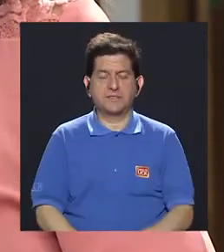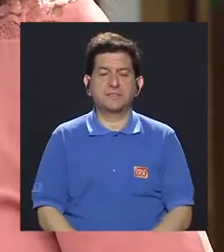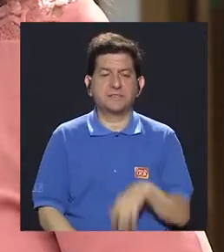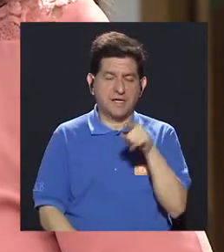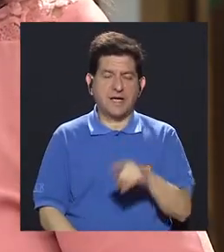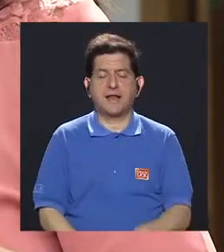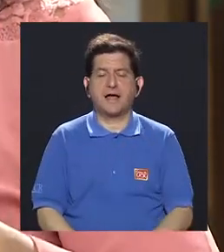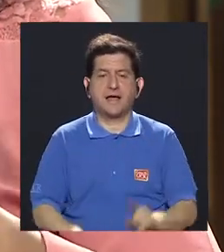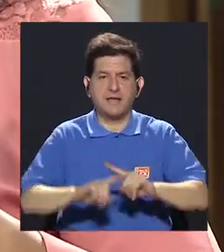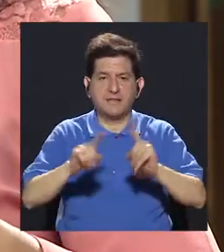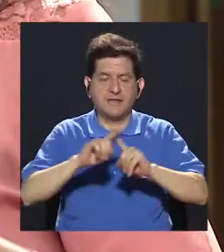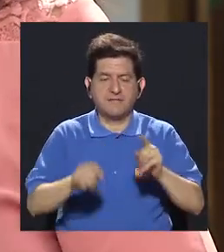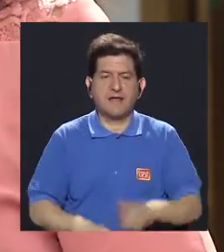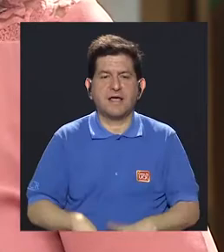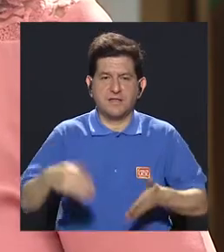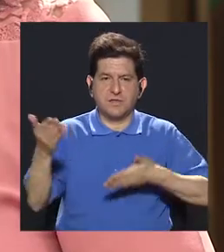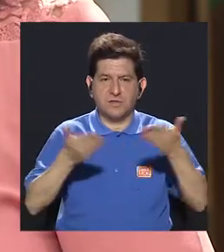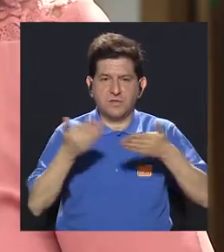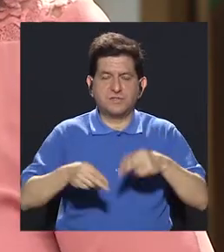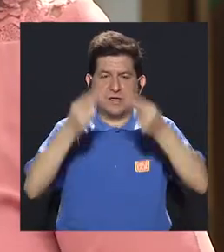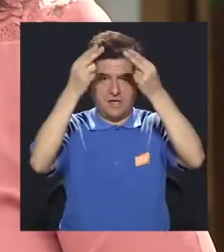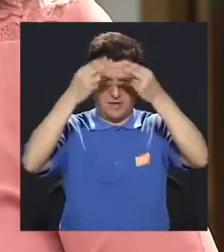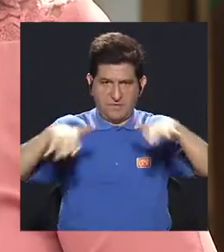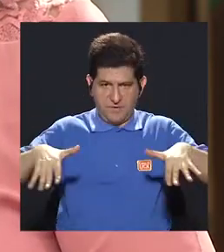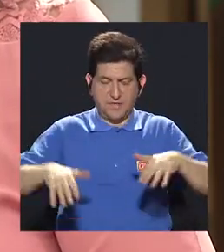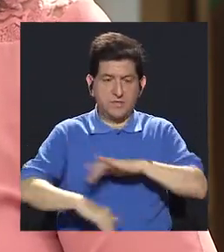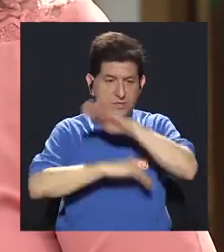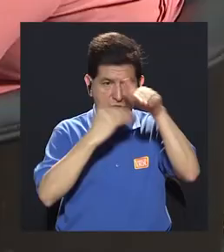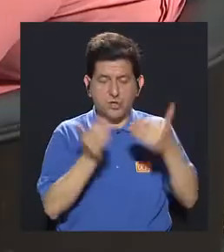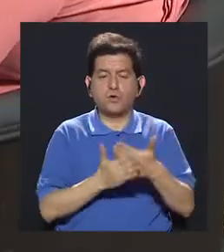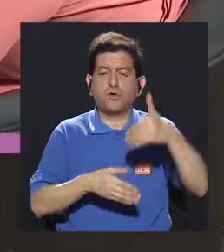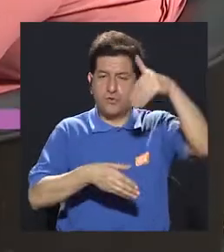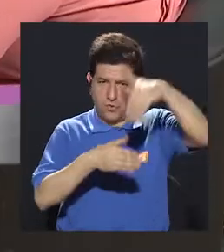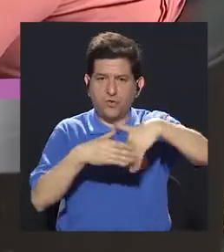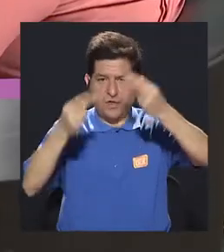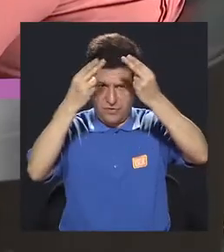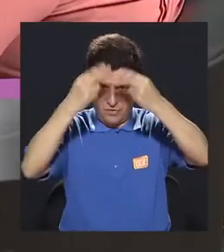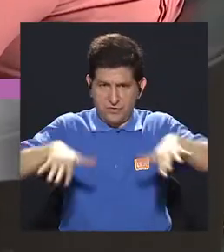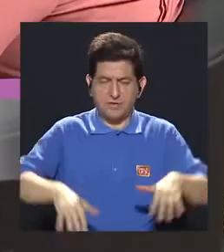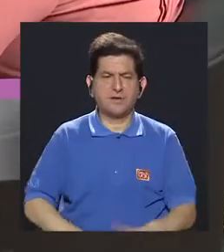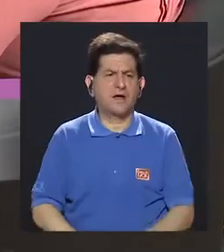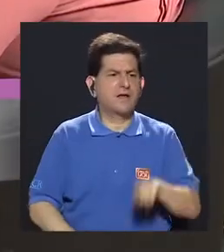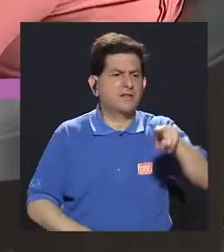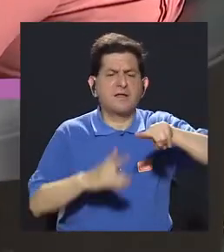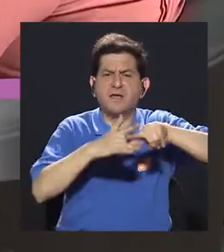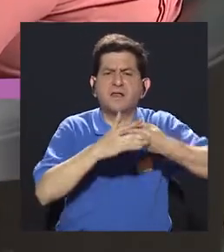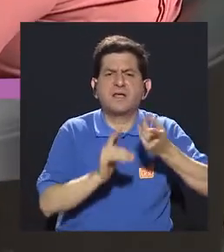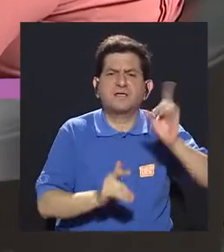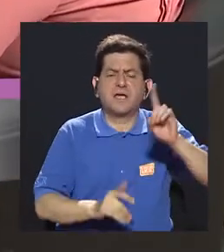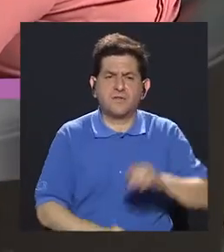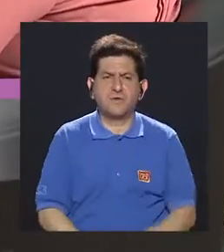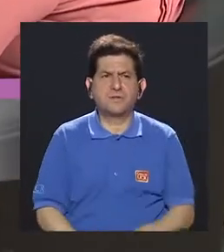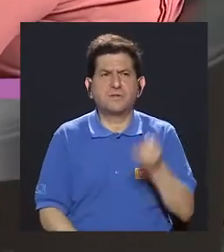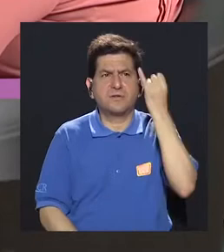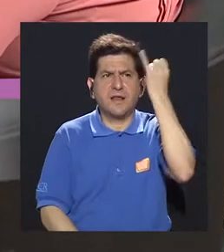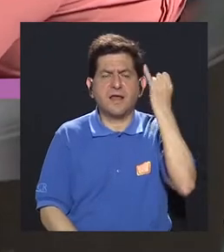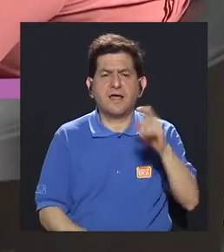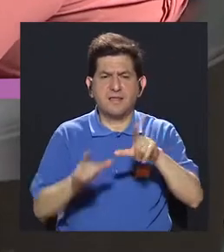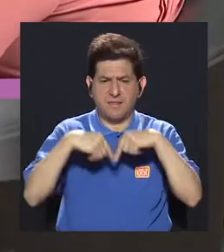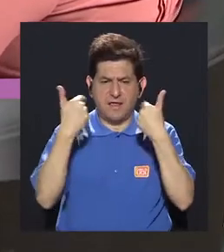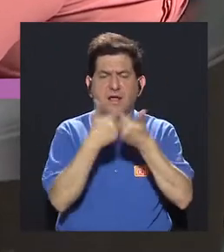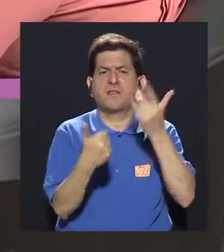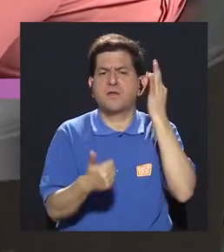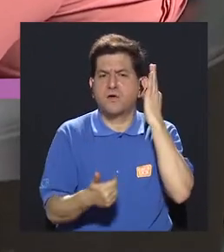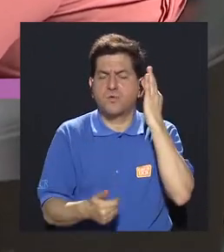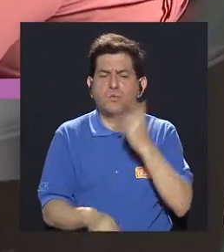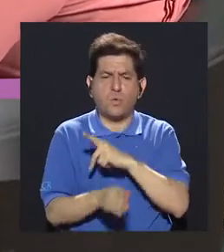con cursos en línea y con servicios en línea. Todo es por medio de internet. ¿Y dónde surge, Adriana? Bueno, la idea surge de un grupo